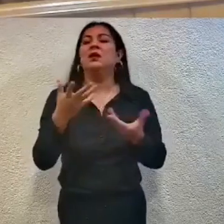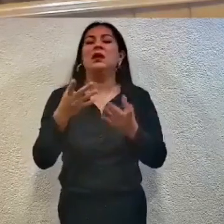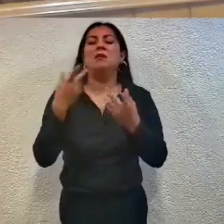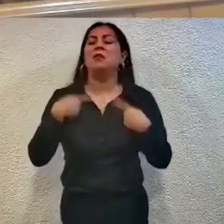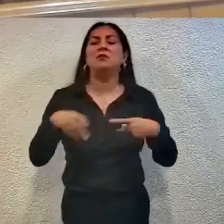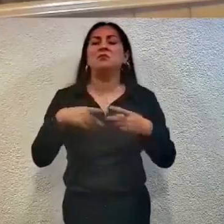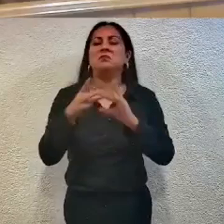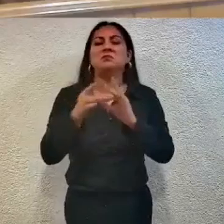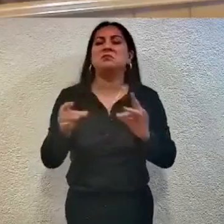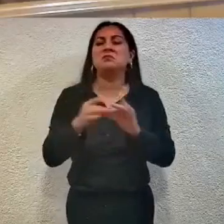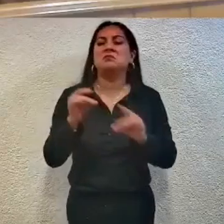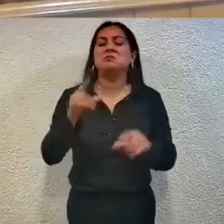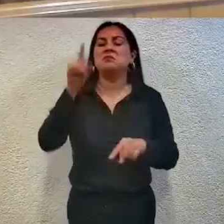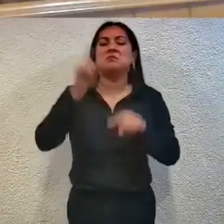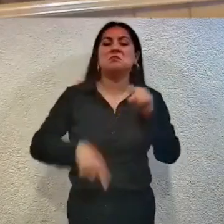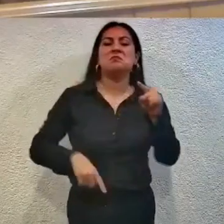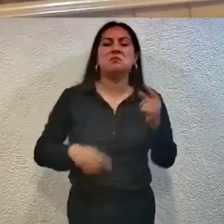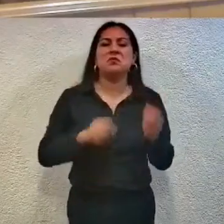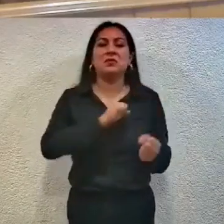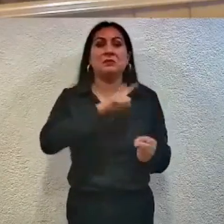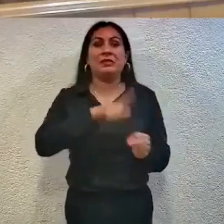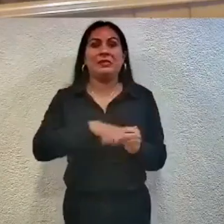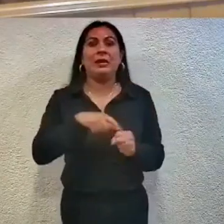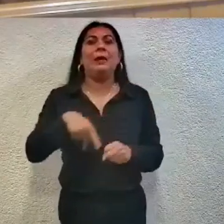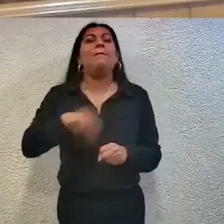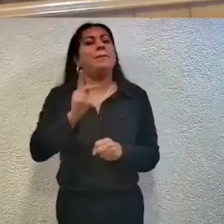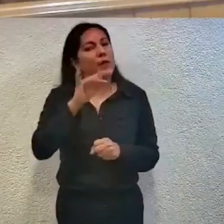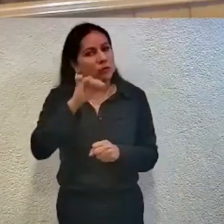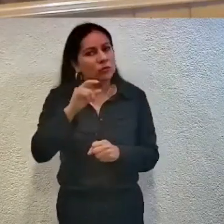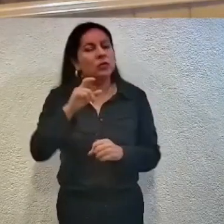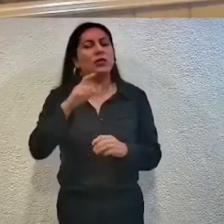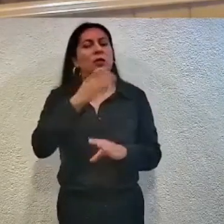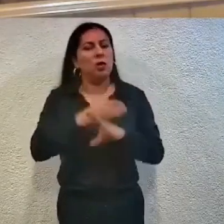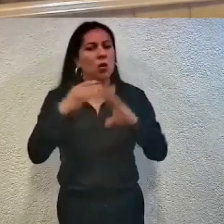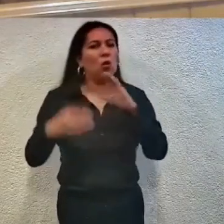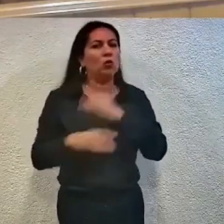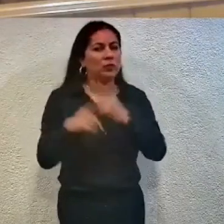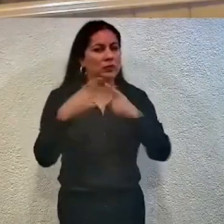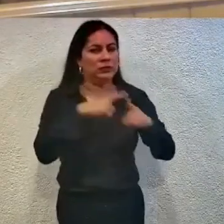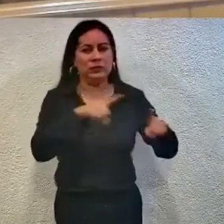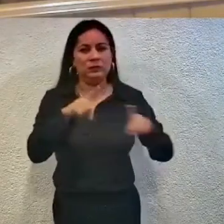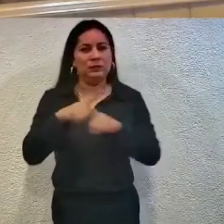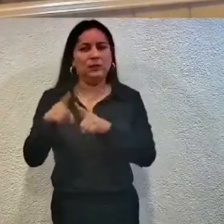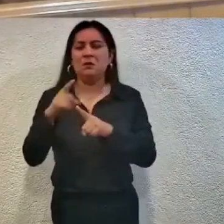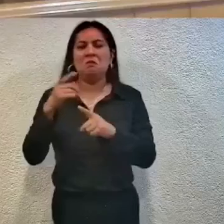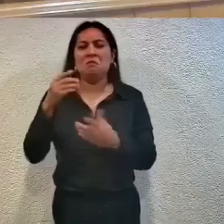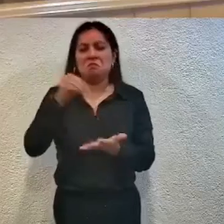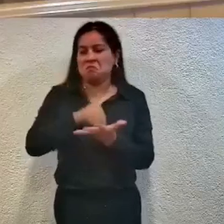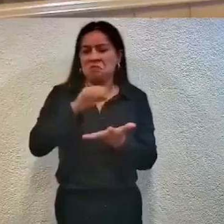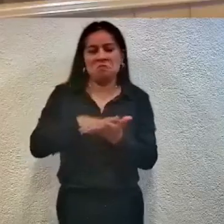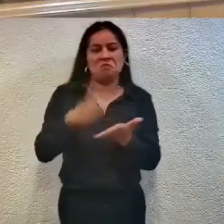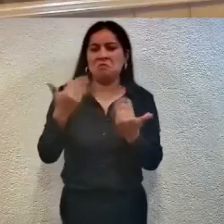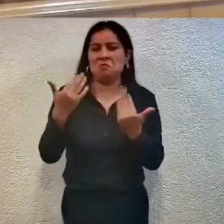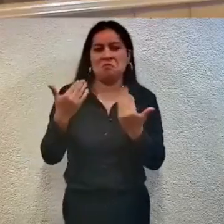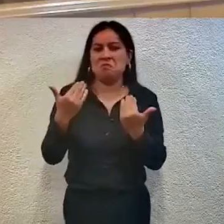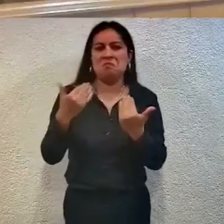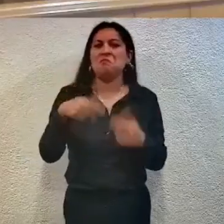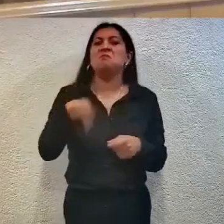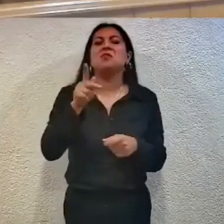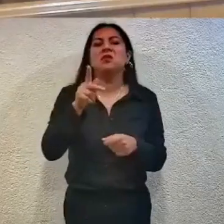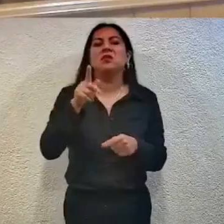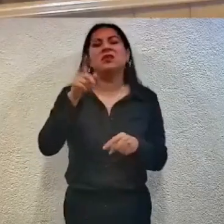básica, la parte actora no señaló causales de nulidad en específico, pero sí diversas irregularidades mismas que no se tuvieron